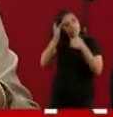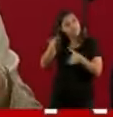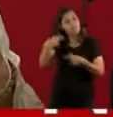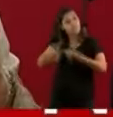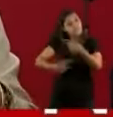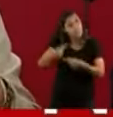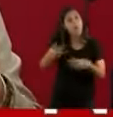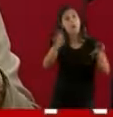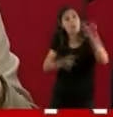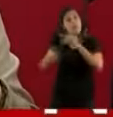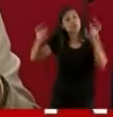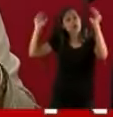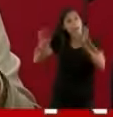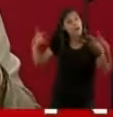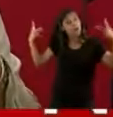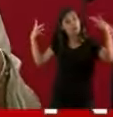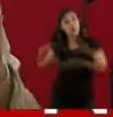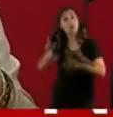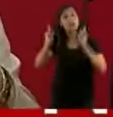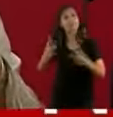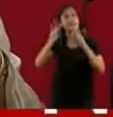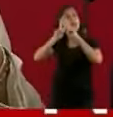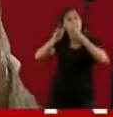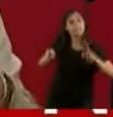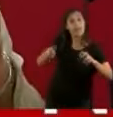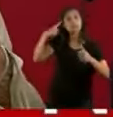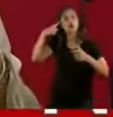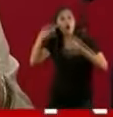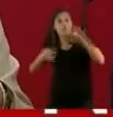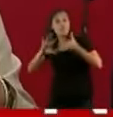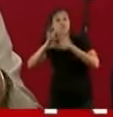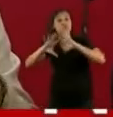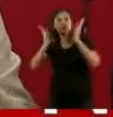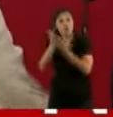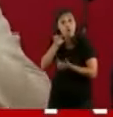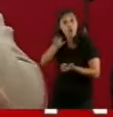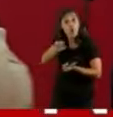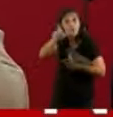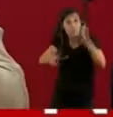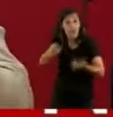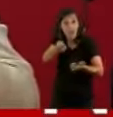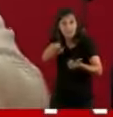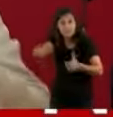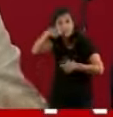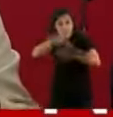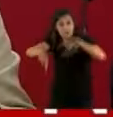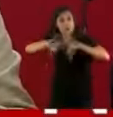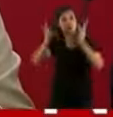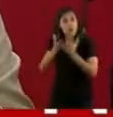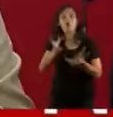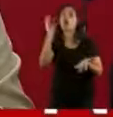operación de saturación y de investigación y de inteligencia criminal, más la